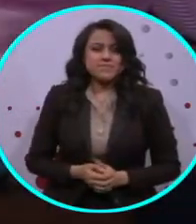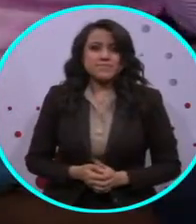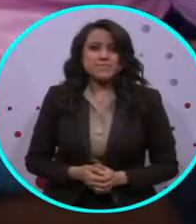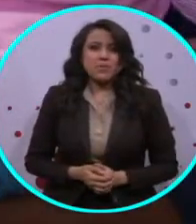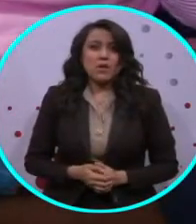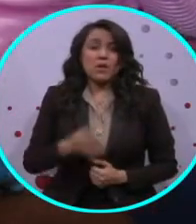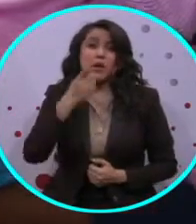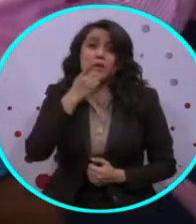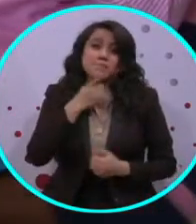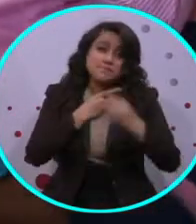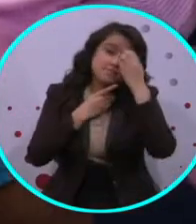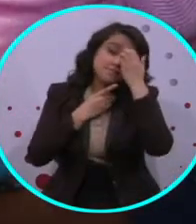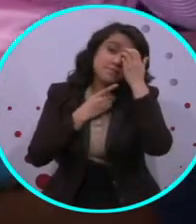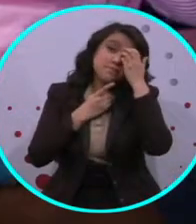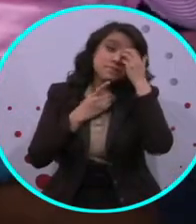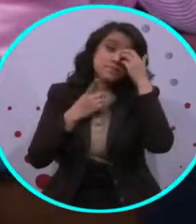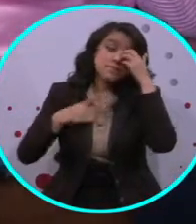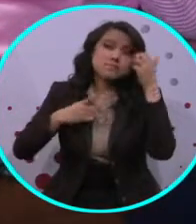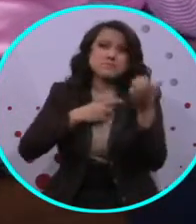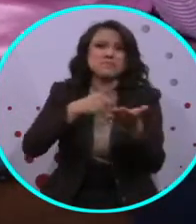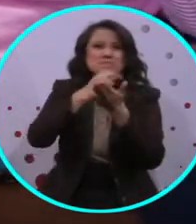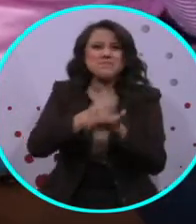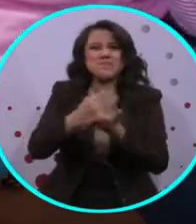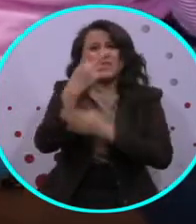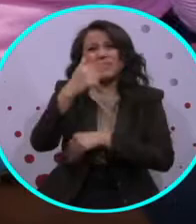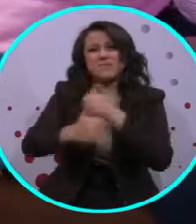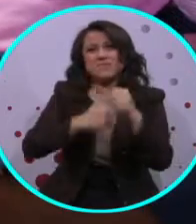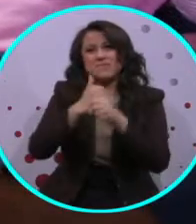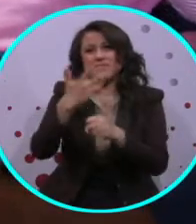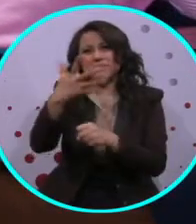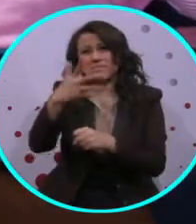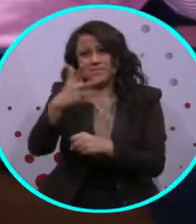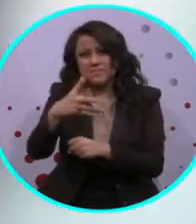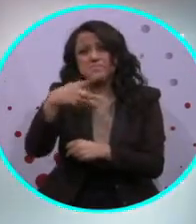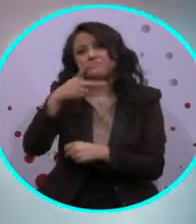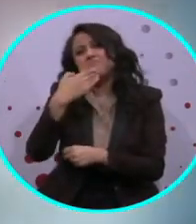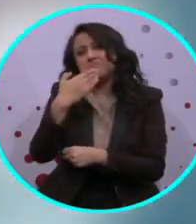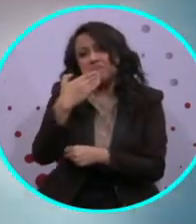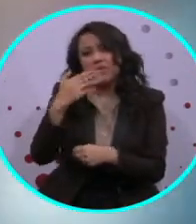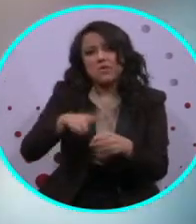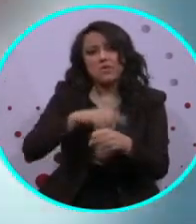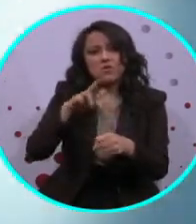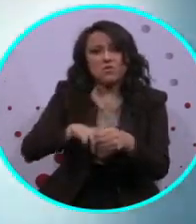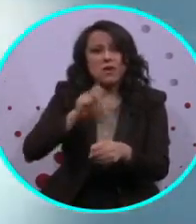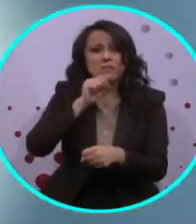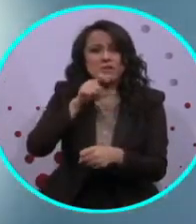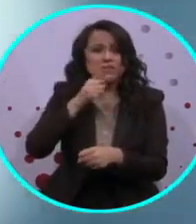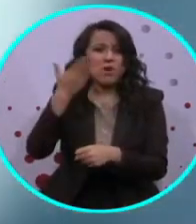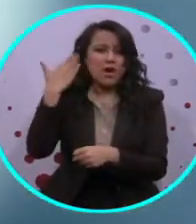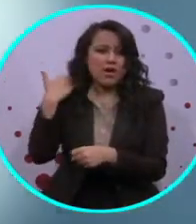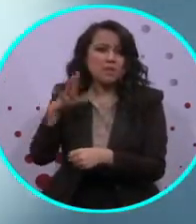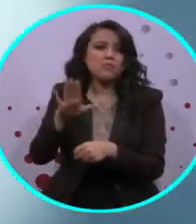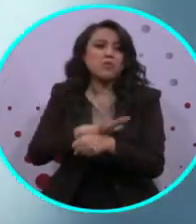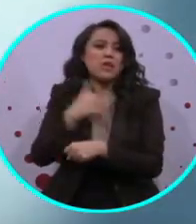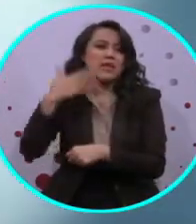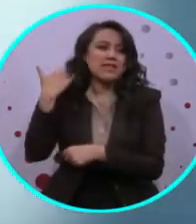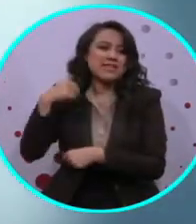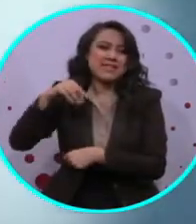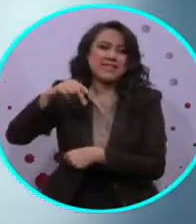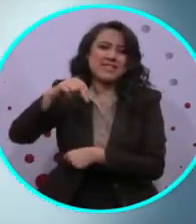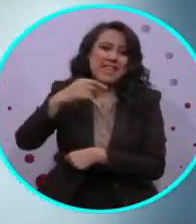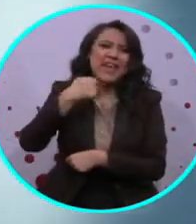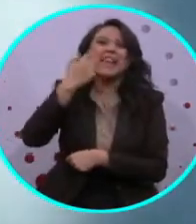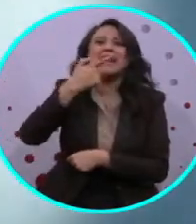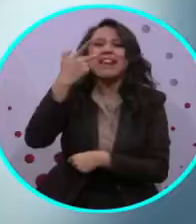Dicen que su rehabilitación se va a tardar 2 años para volver a estar bien como estaba antes, que caminaba, hablaba,